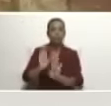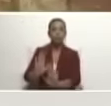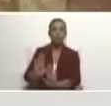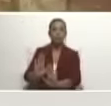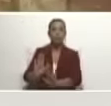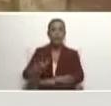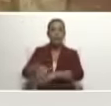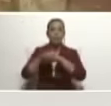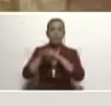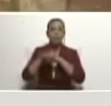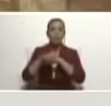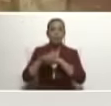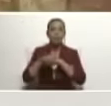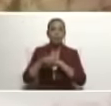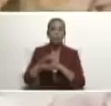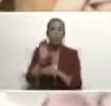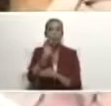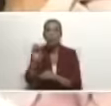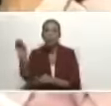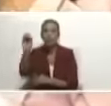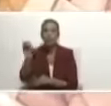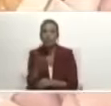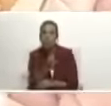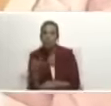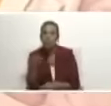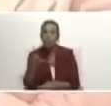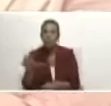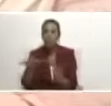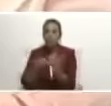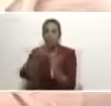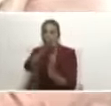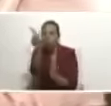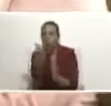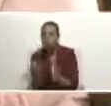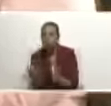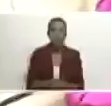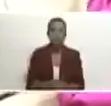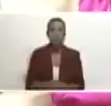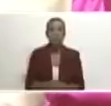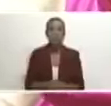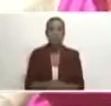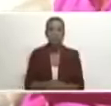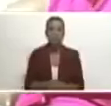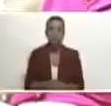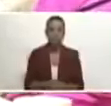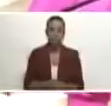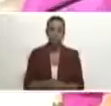Imperio Británico en el sur, Domingo Antonio Cifontes.